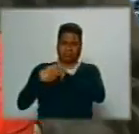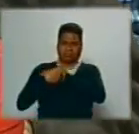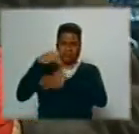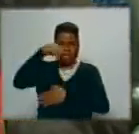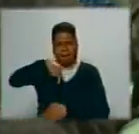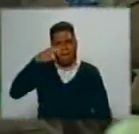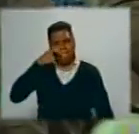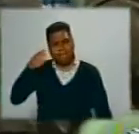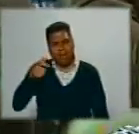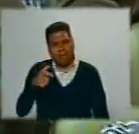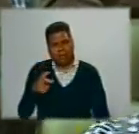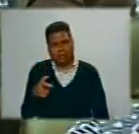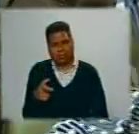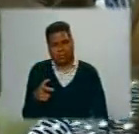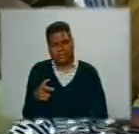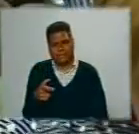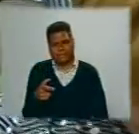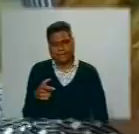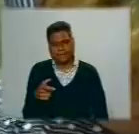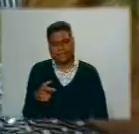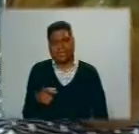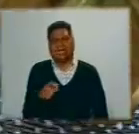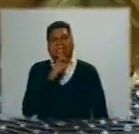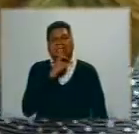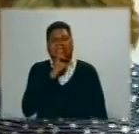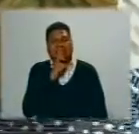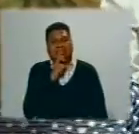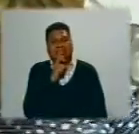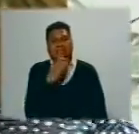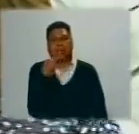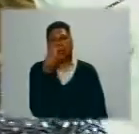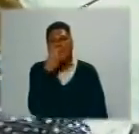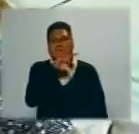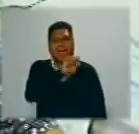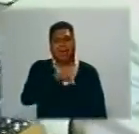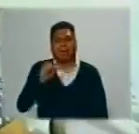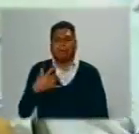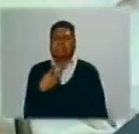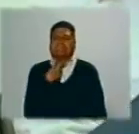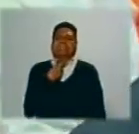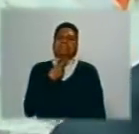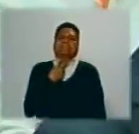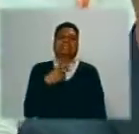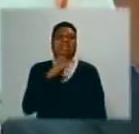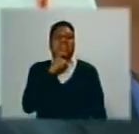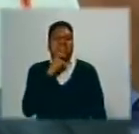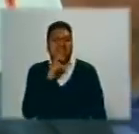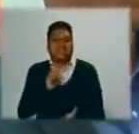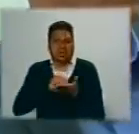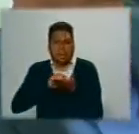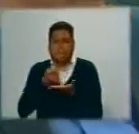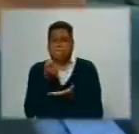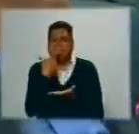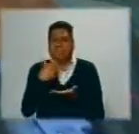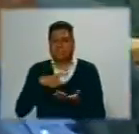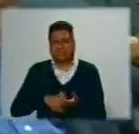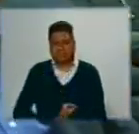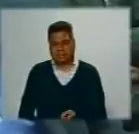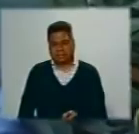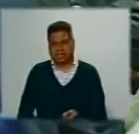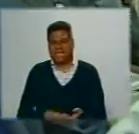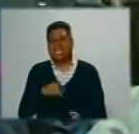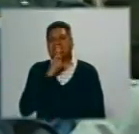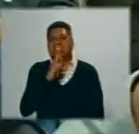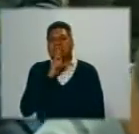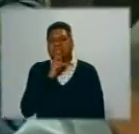para que nuestro pueblo se le dificulte el acceso a la comida, se le dificulte el acceso a las medicinas, se le dificulte el acceso